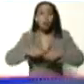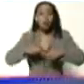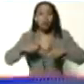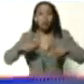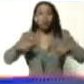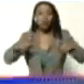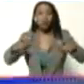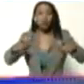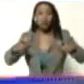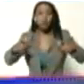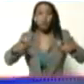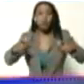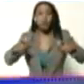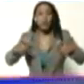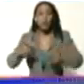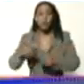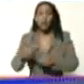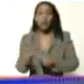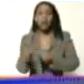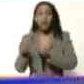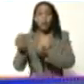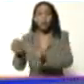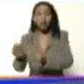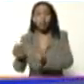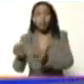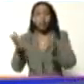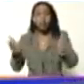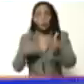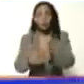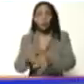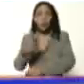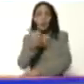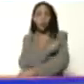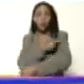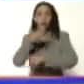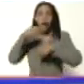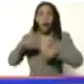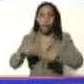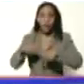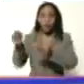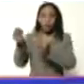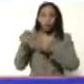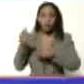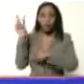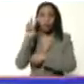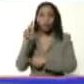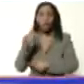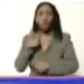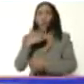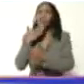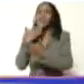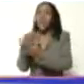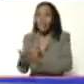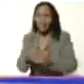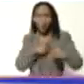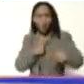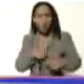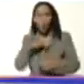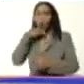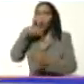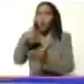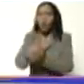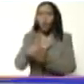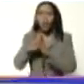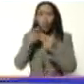el suministro de la vacuna Sputnik V a Venezuela lo agradezco de corazón a nombre de todo el pueblo de